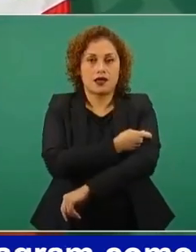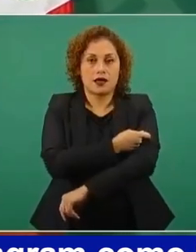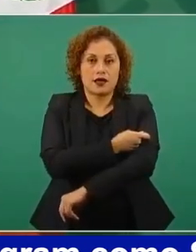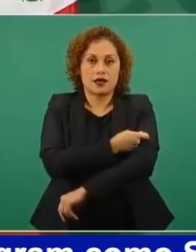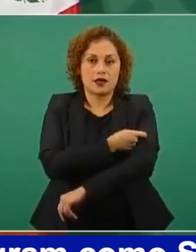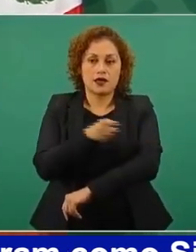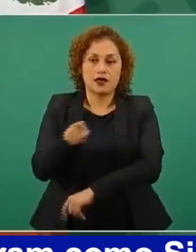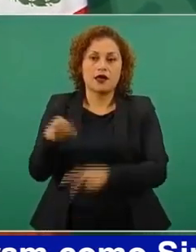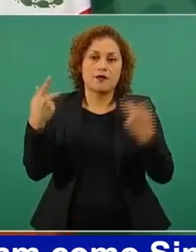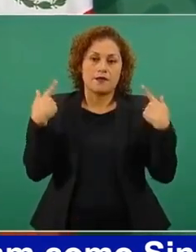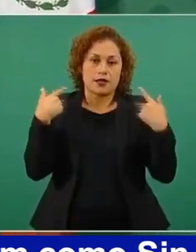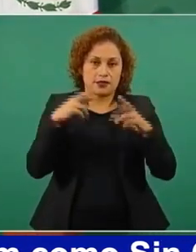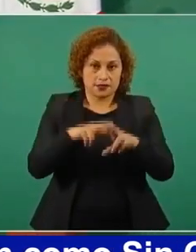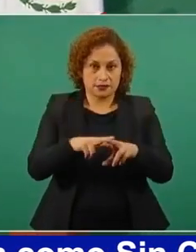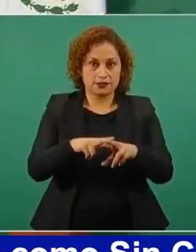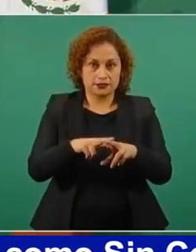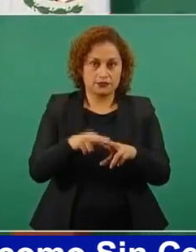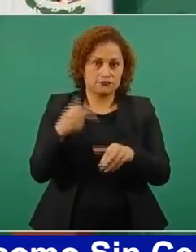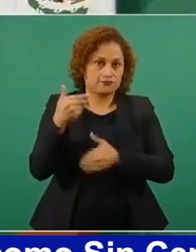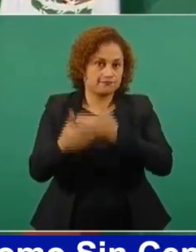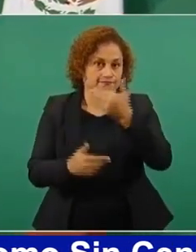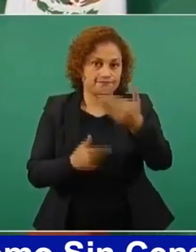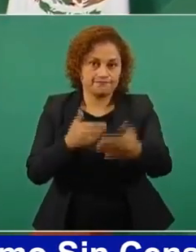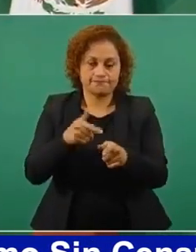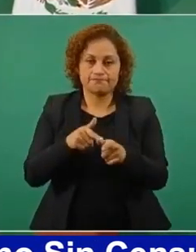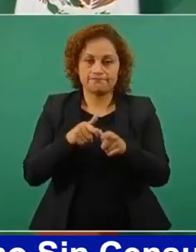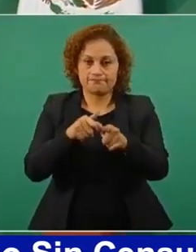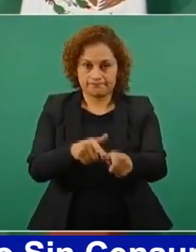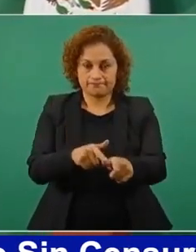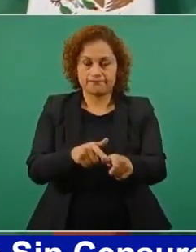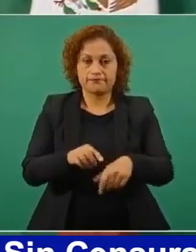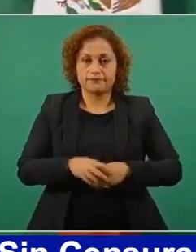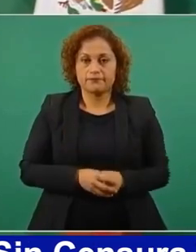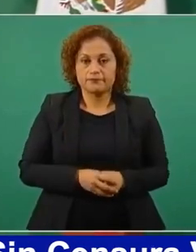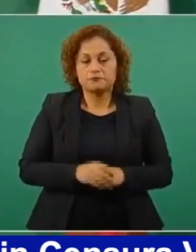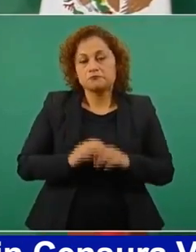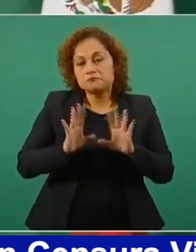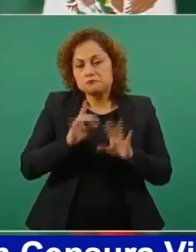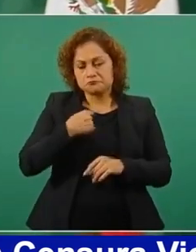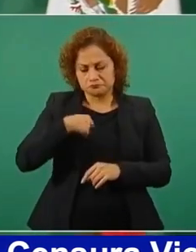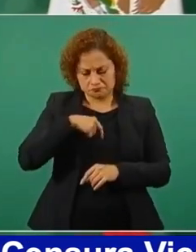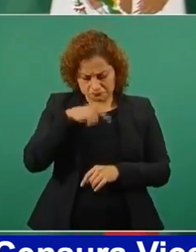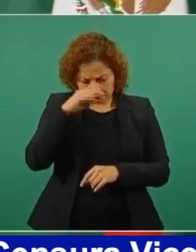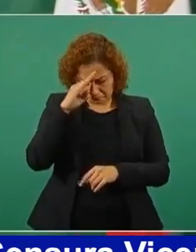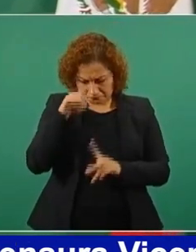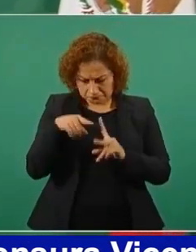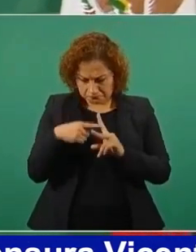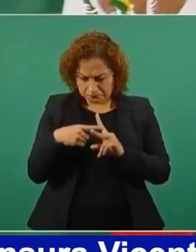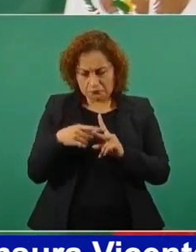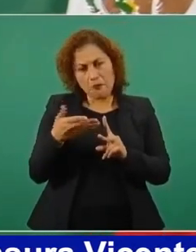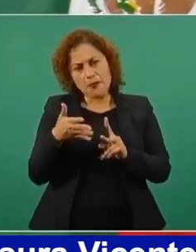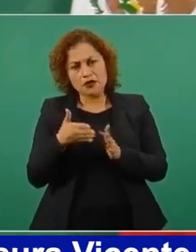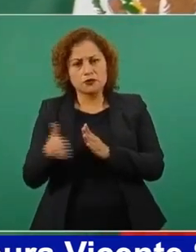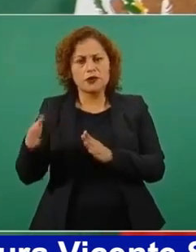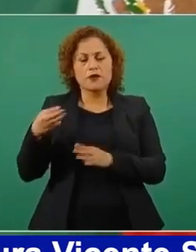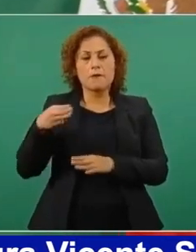proteger a los maestros, y se va avanzando bastante, y calculamos que a mediados de